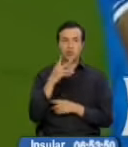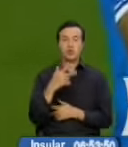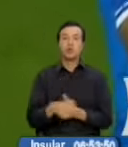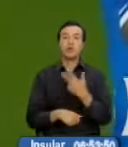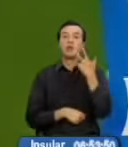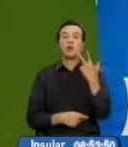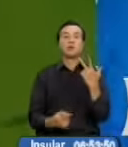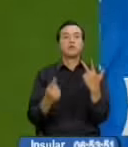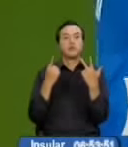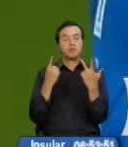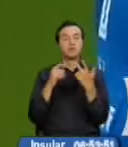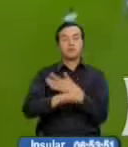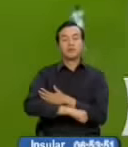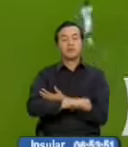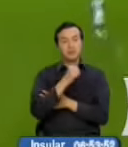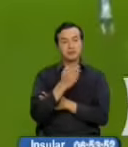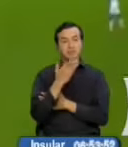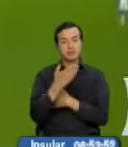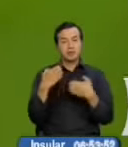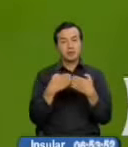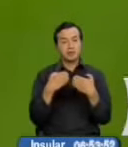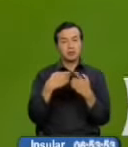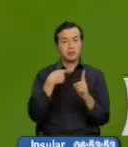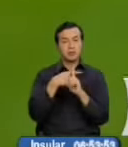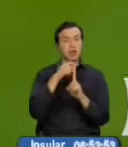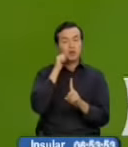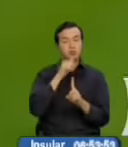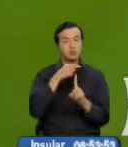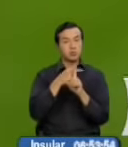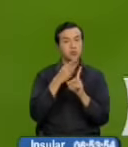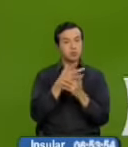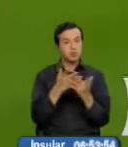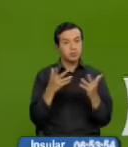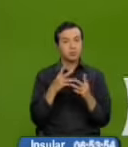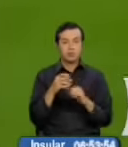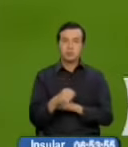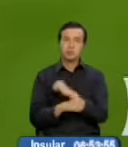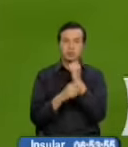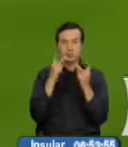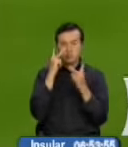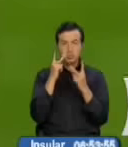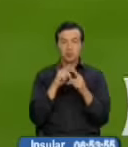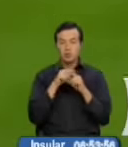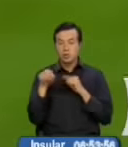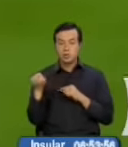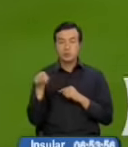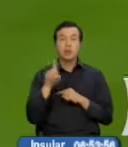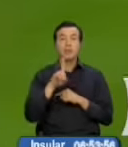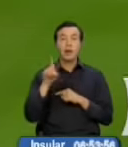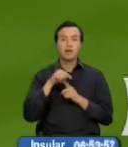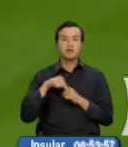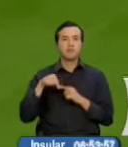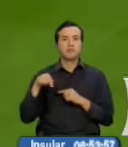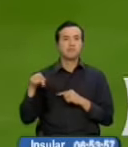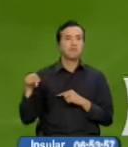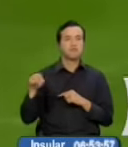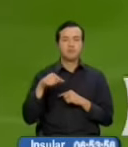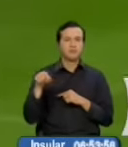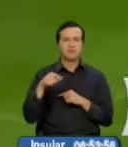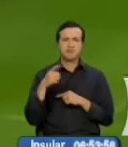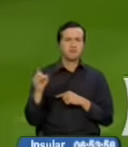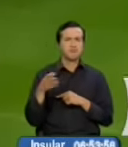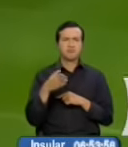3-1. Ganó el conjunto azul. Nuevamente la habilitación de la jugada por el centro y ese sector derecho. Entra con